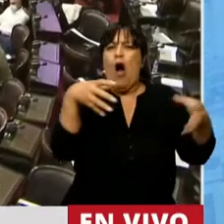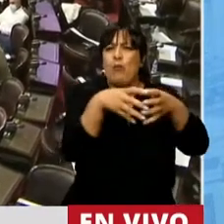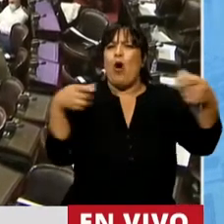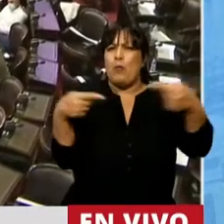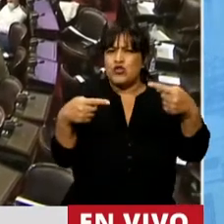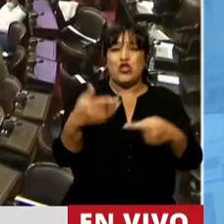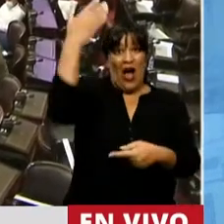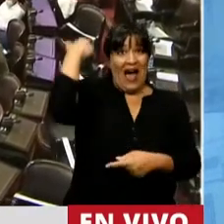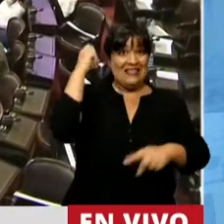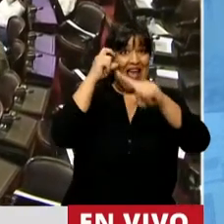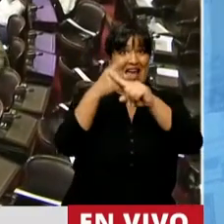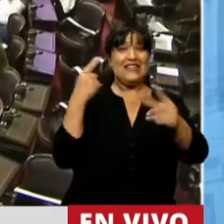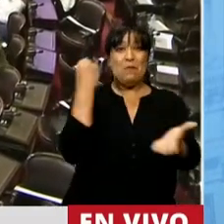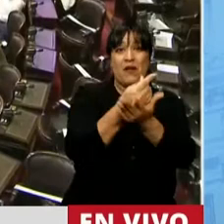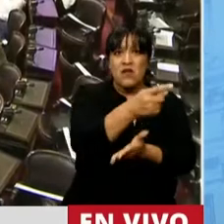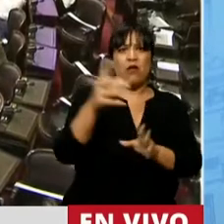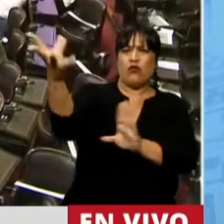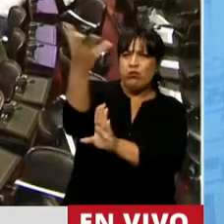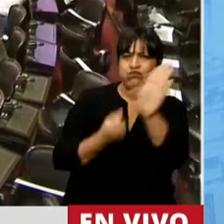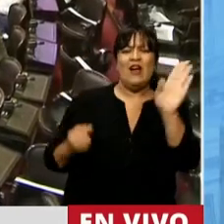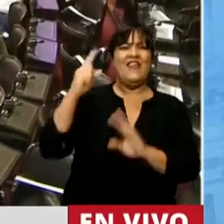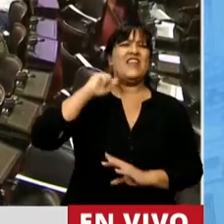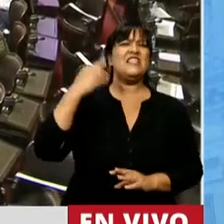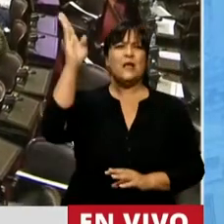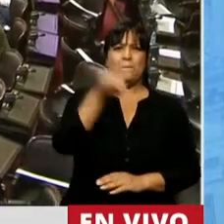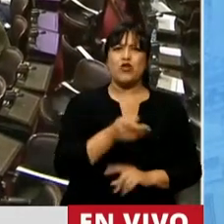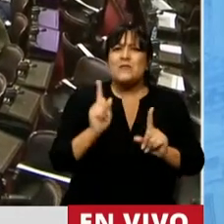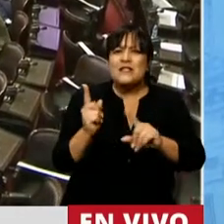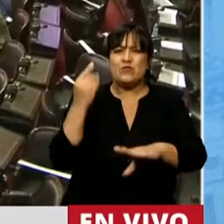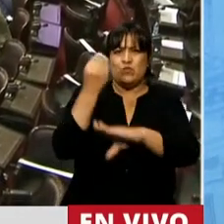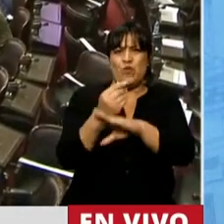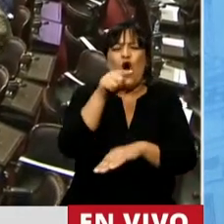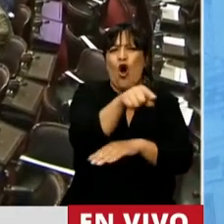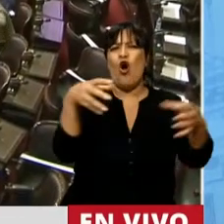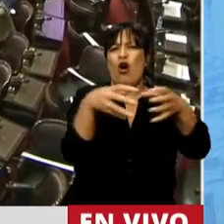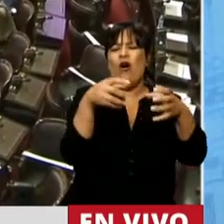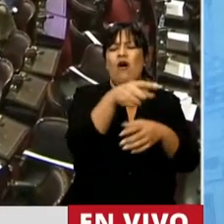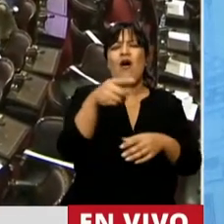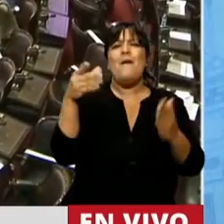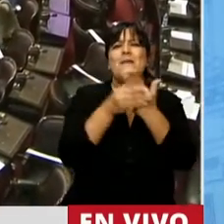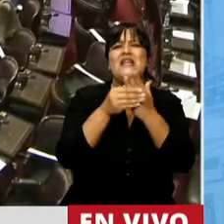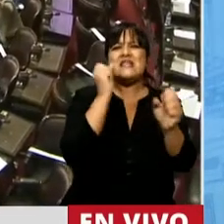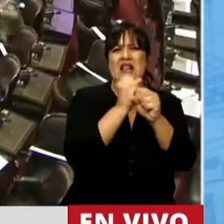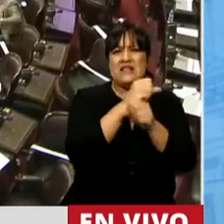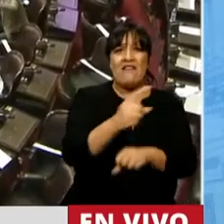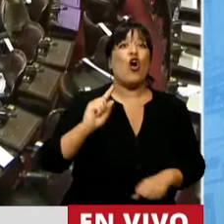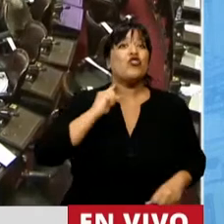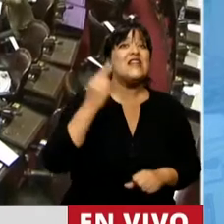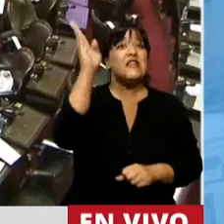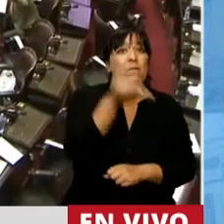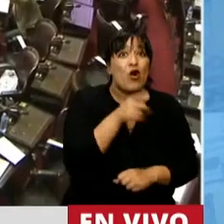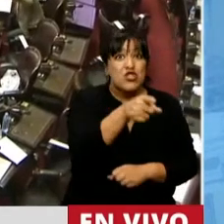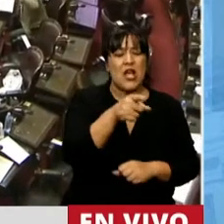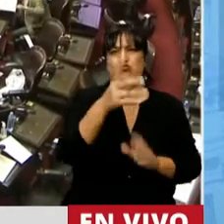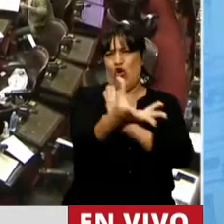gobierno le descontó el 13 por ciento con su actual presidente al partido que era la ministra de trabajo 13 por ciento a los jubilados